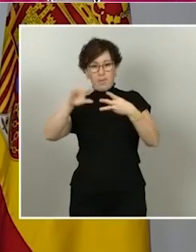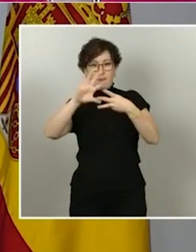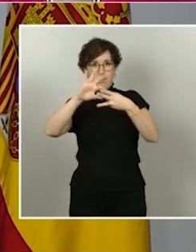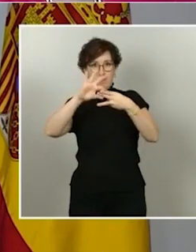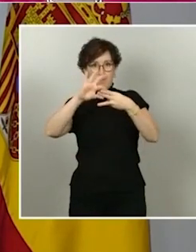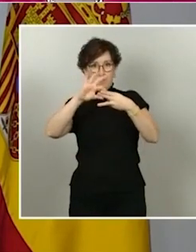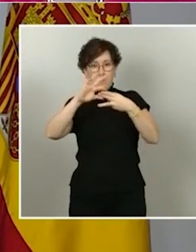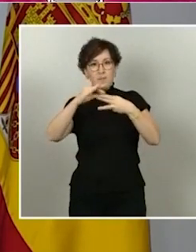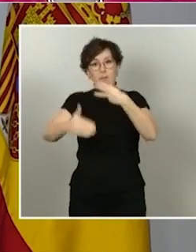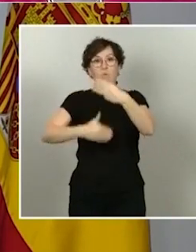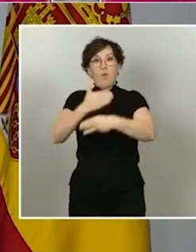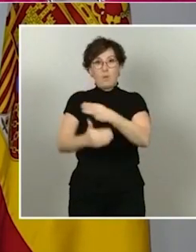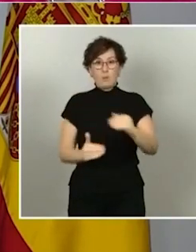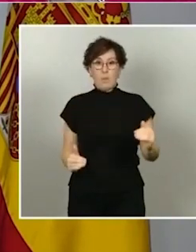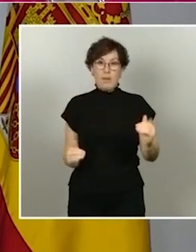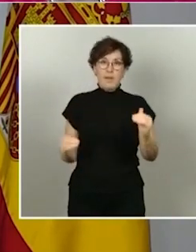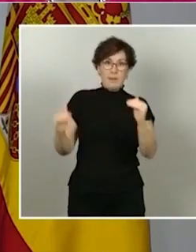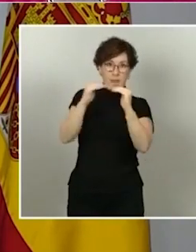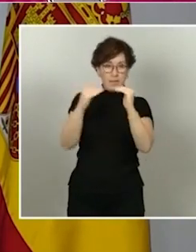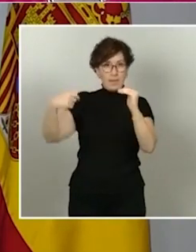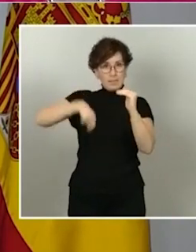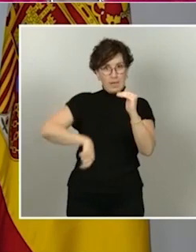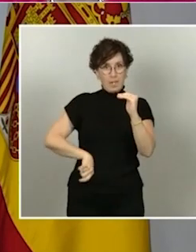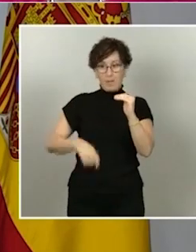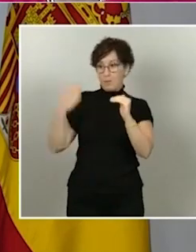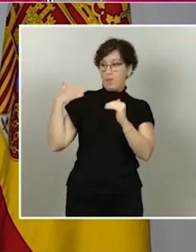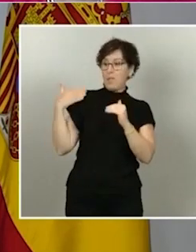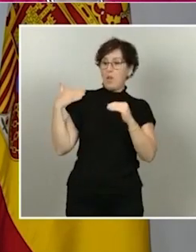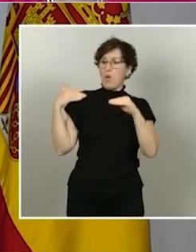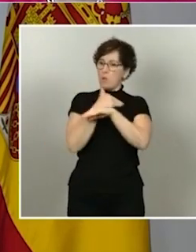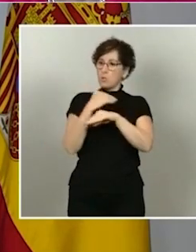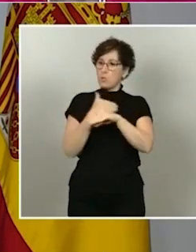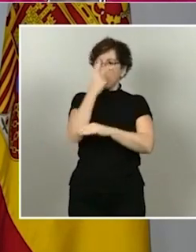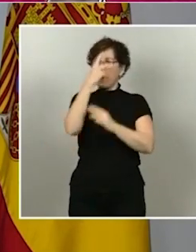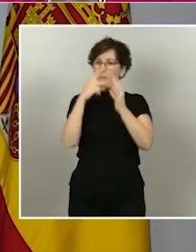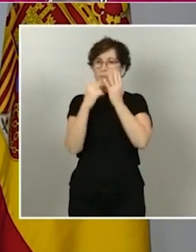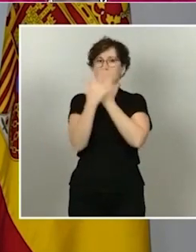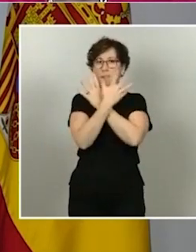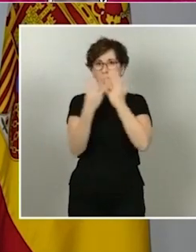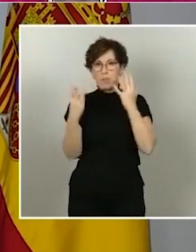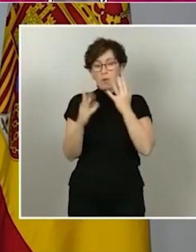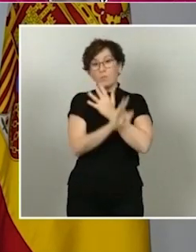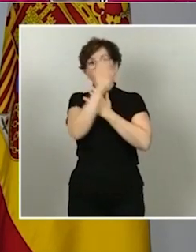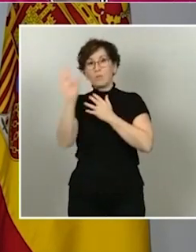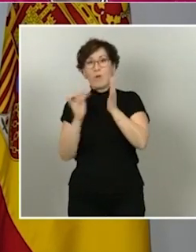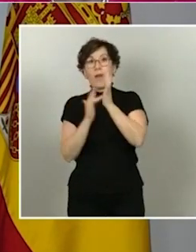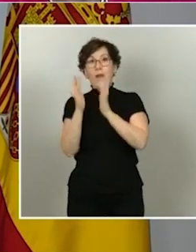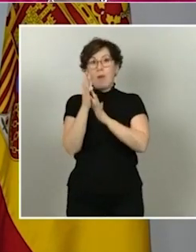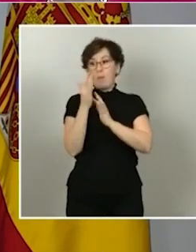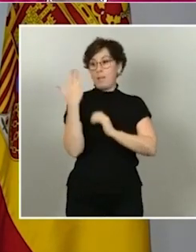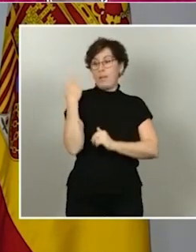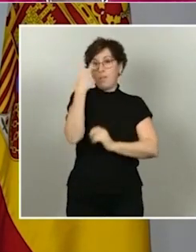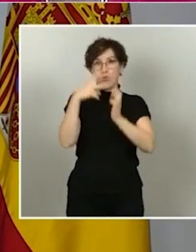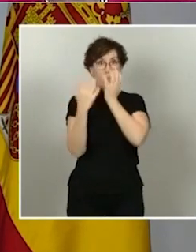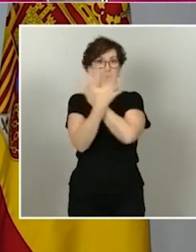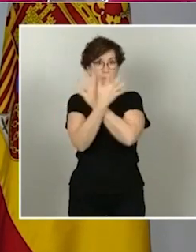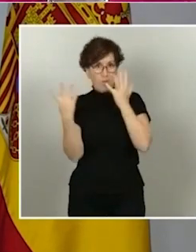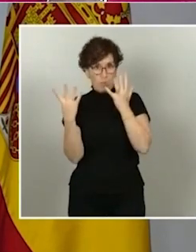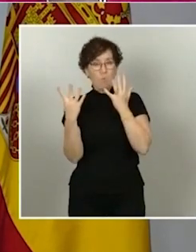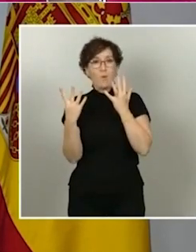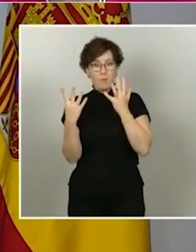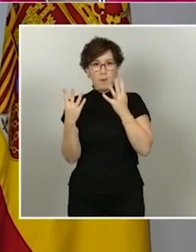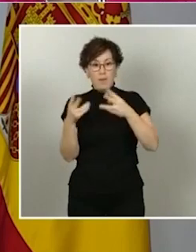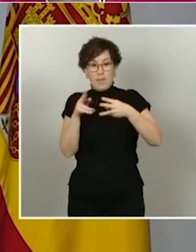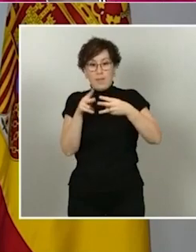somos profesionales de la seguridad y nosotros no creo que suponga ningún problema